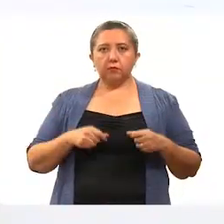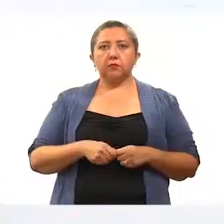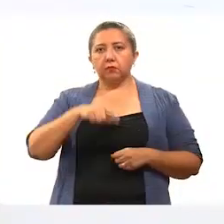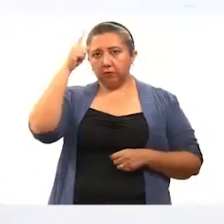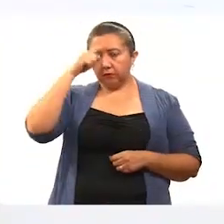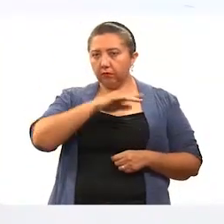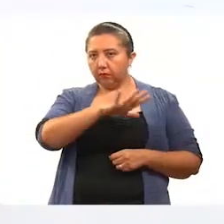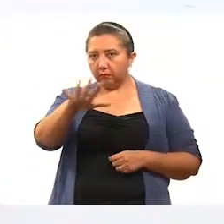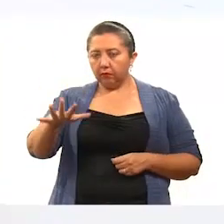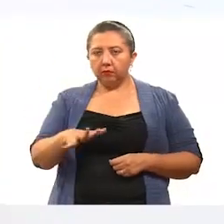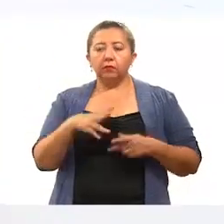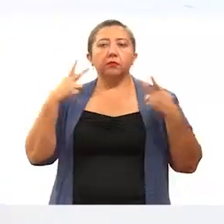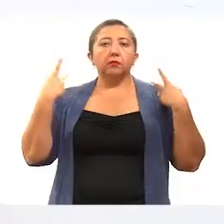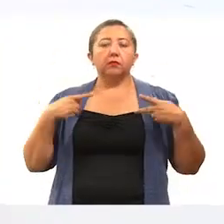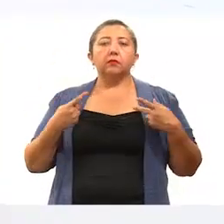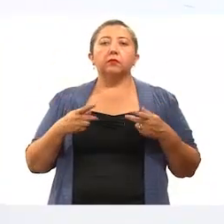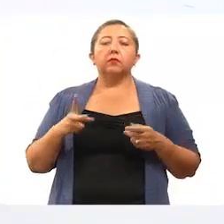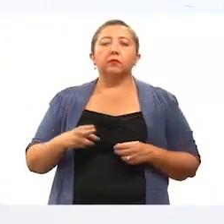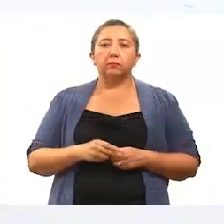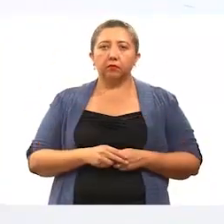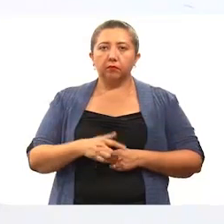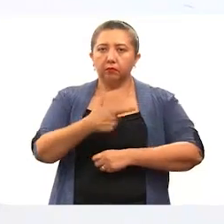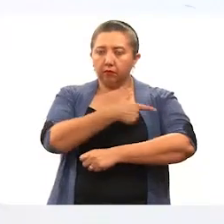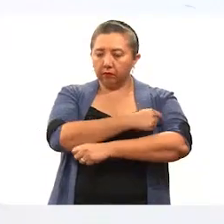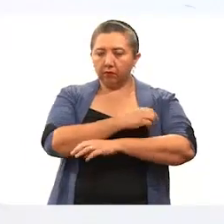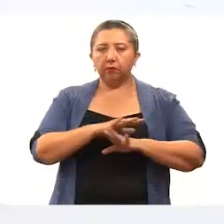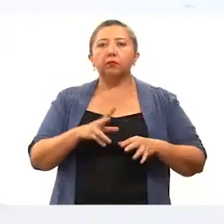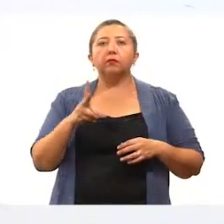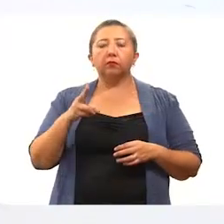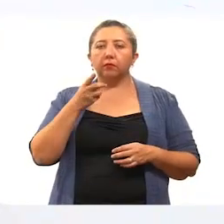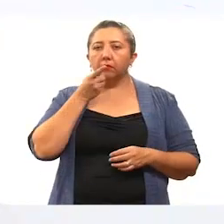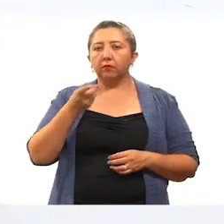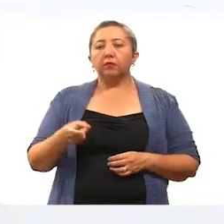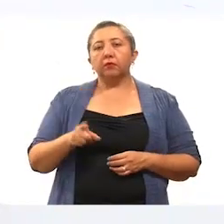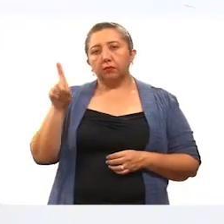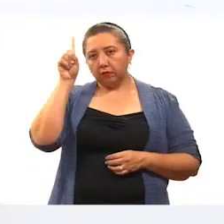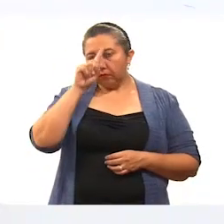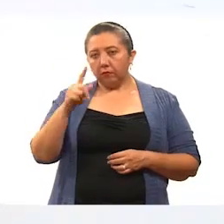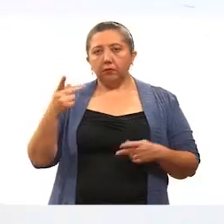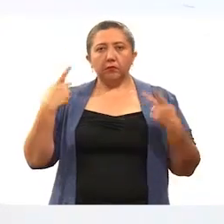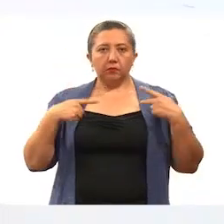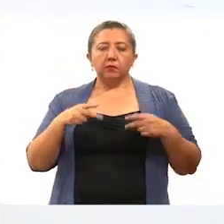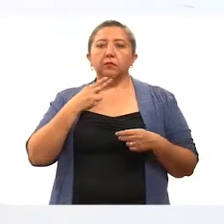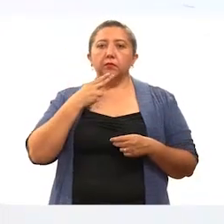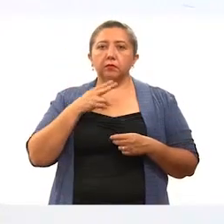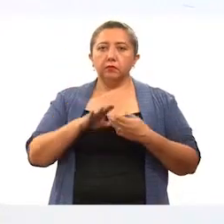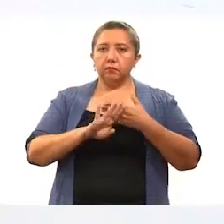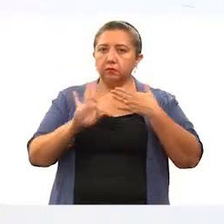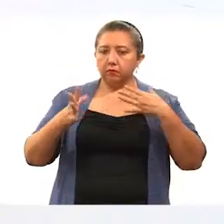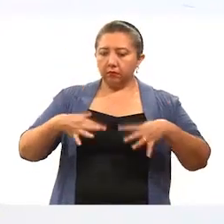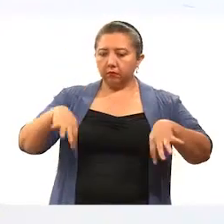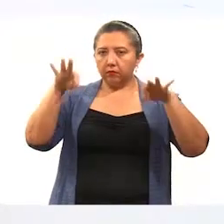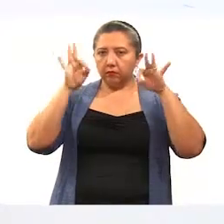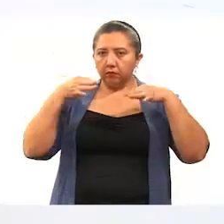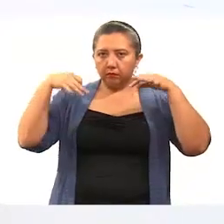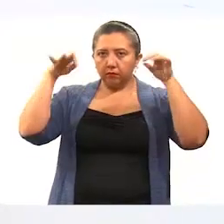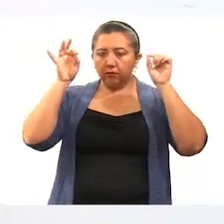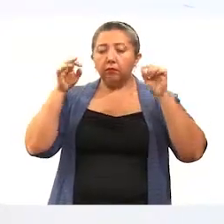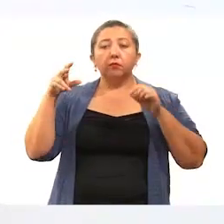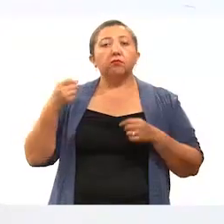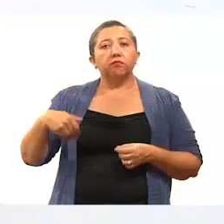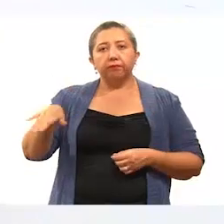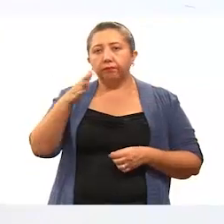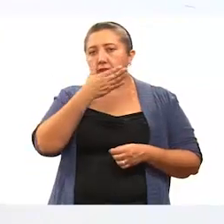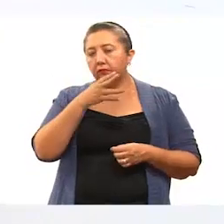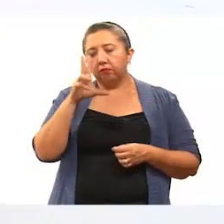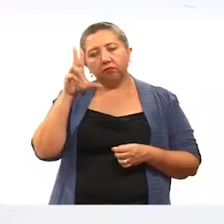para toda la población, incluso la vacunada, y se recomienda a la población evitar el uso de cubrebocas de tela o pañoletas,